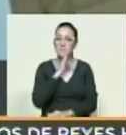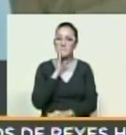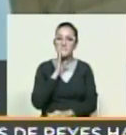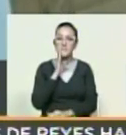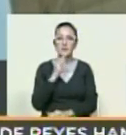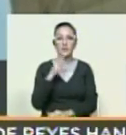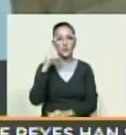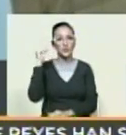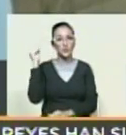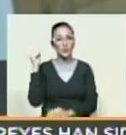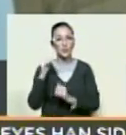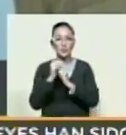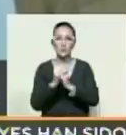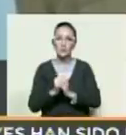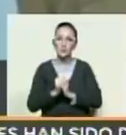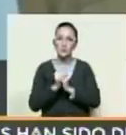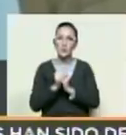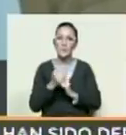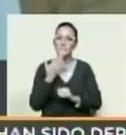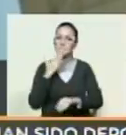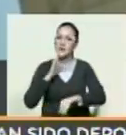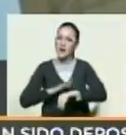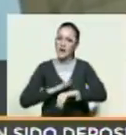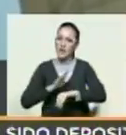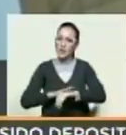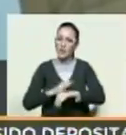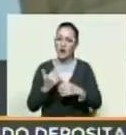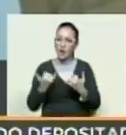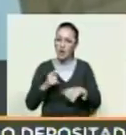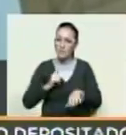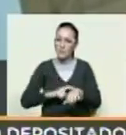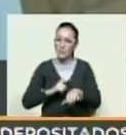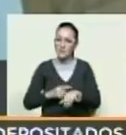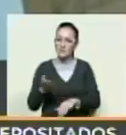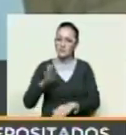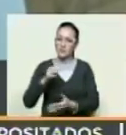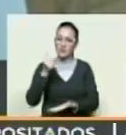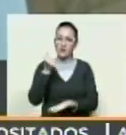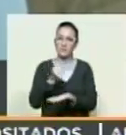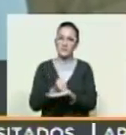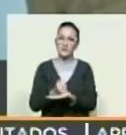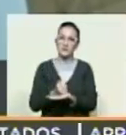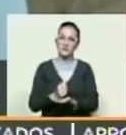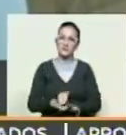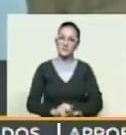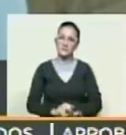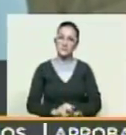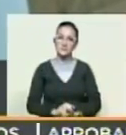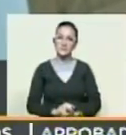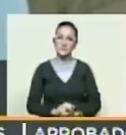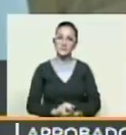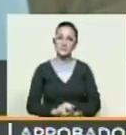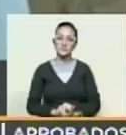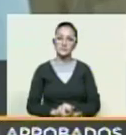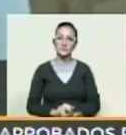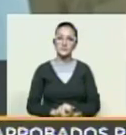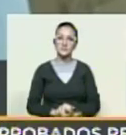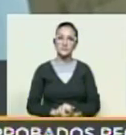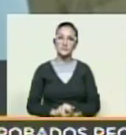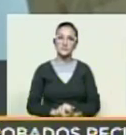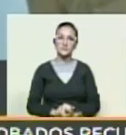Dios, ruega por nosotros pecadores, ahora y en la hora de nuestra muerte. Amén. San Miguel